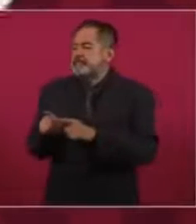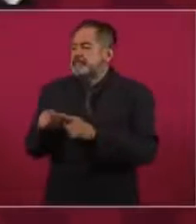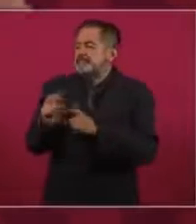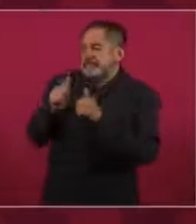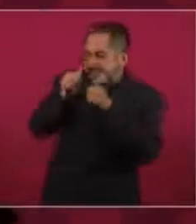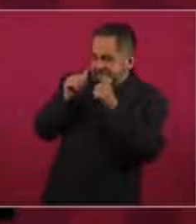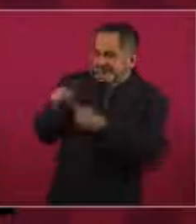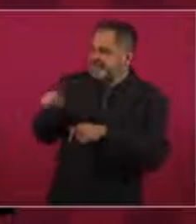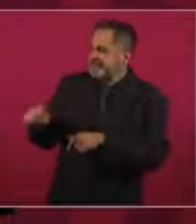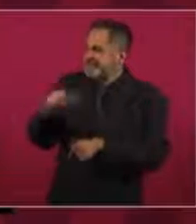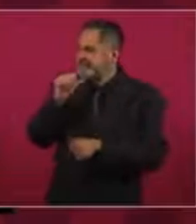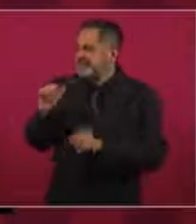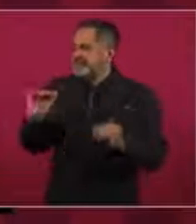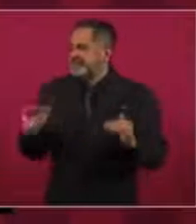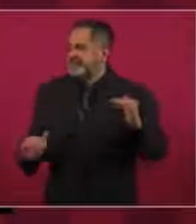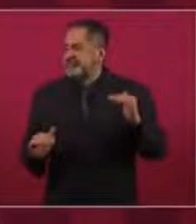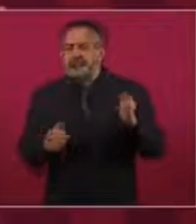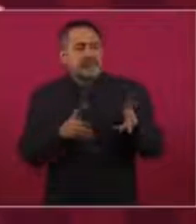para